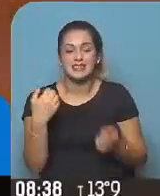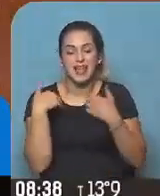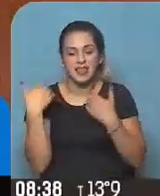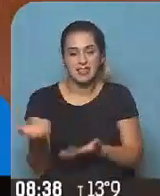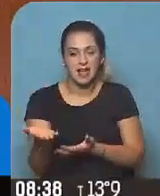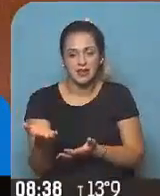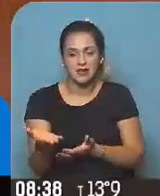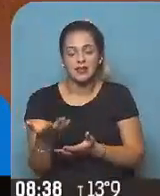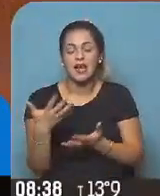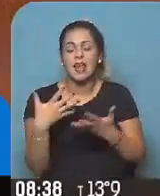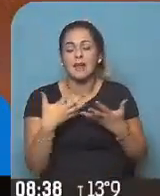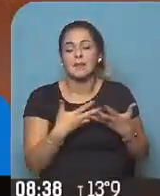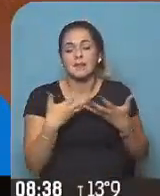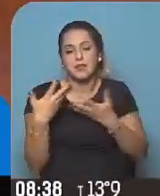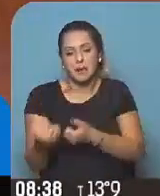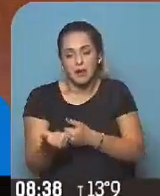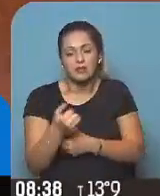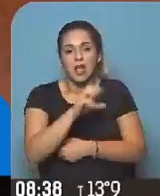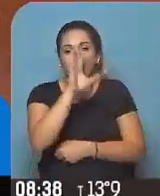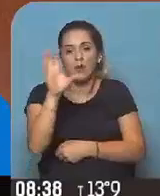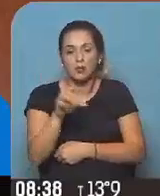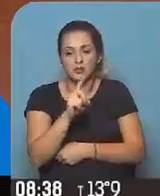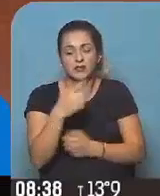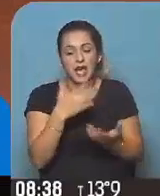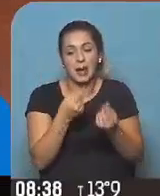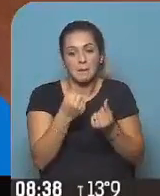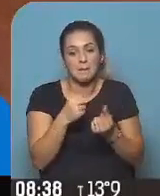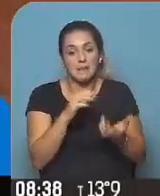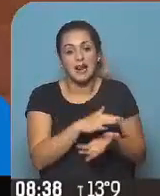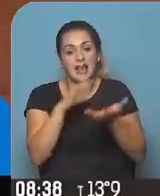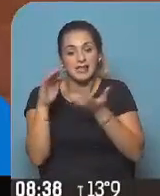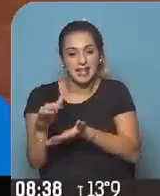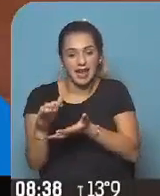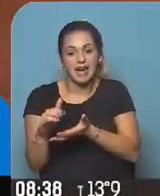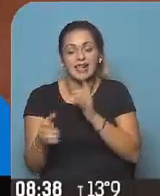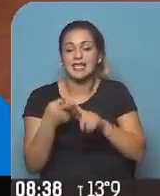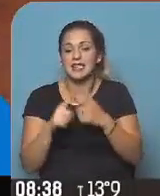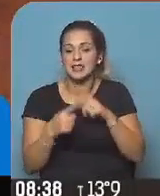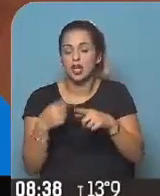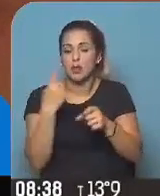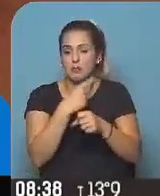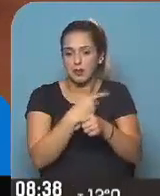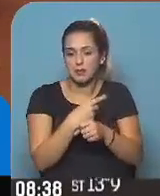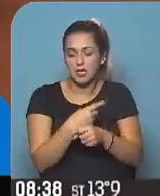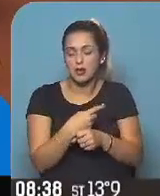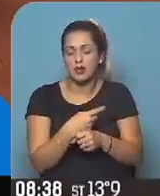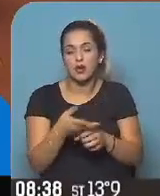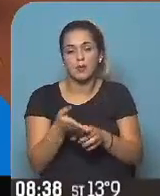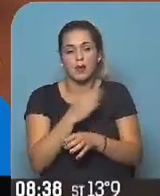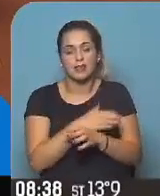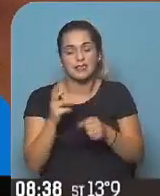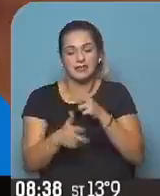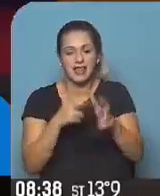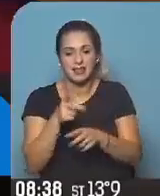medida el aporte que tienen que hacer las provincias están vinculados primero como se mencionaba recién